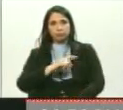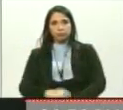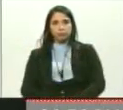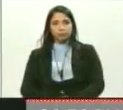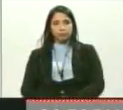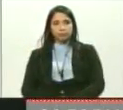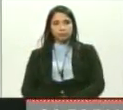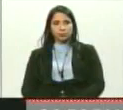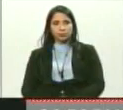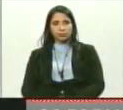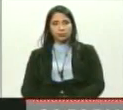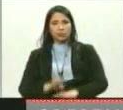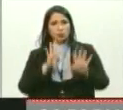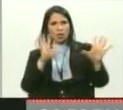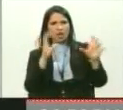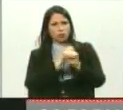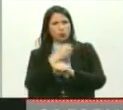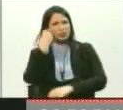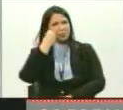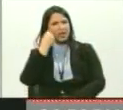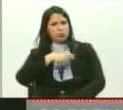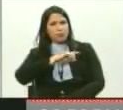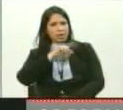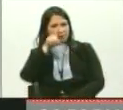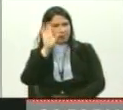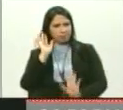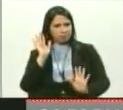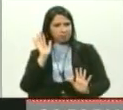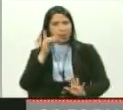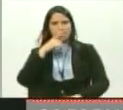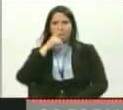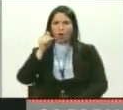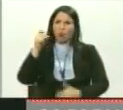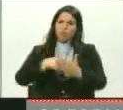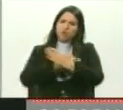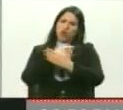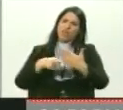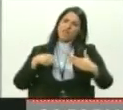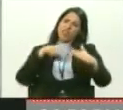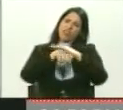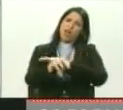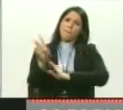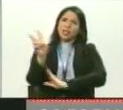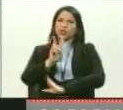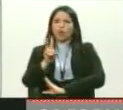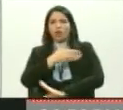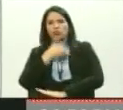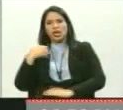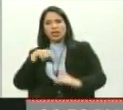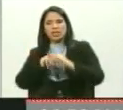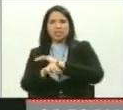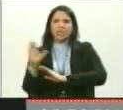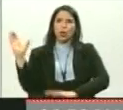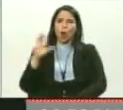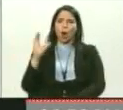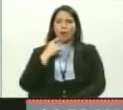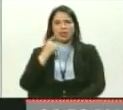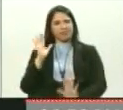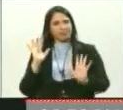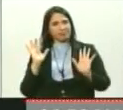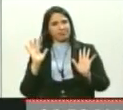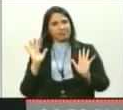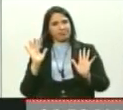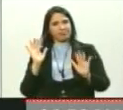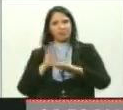las 9 de la noche, creo, allá en España. Maduro prohíbe la entrada de venezolanos que quieren ingresar de Colombia, decía. ¿Qué